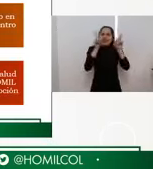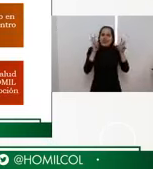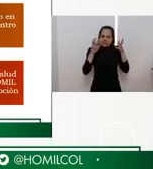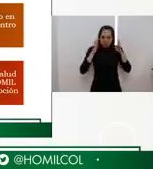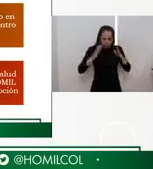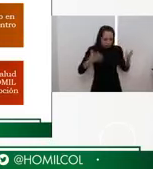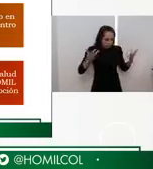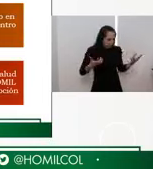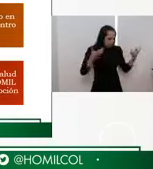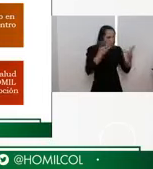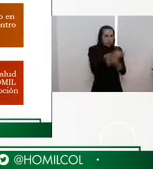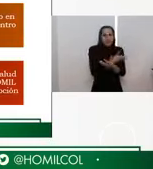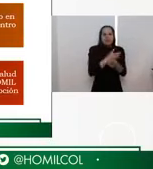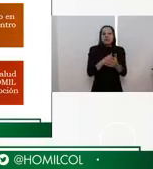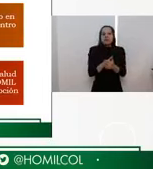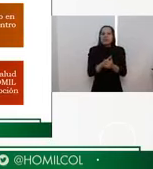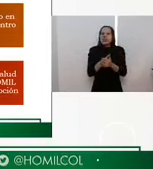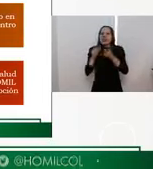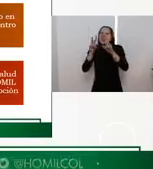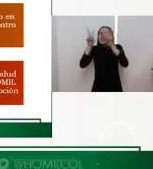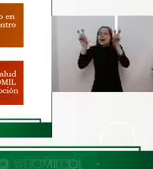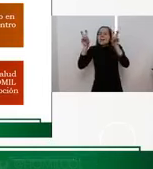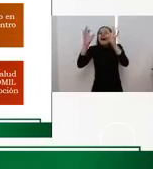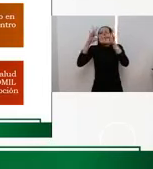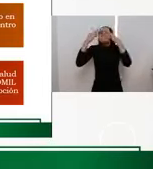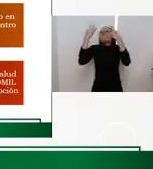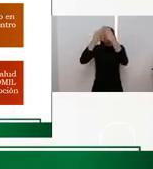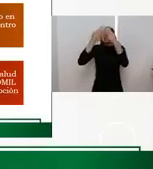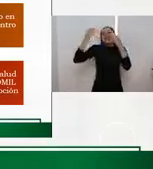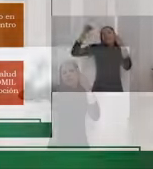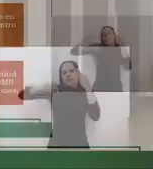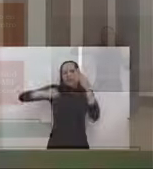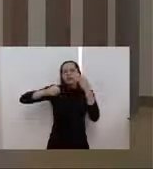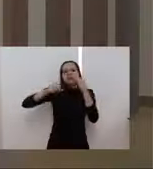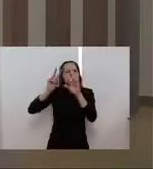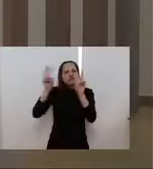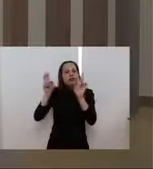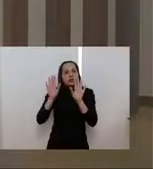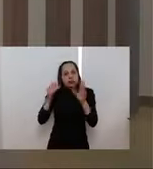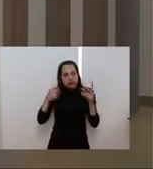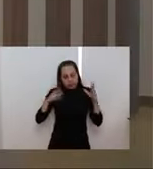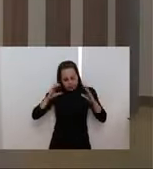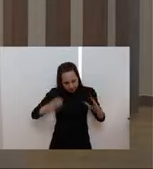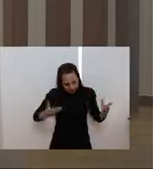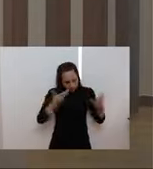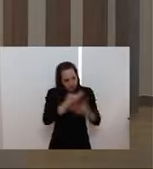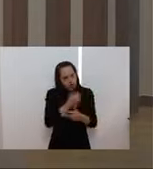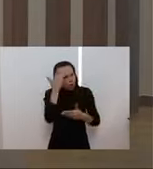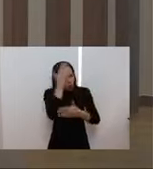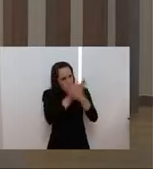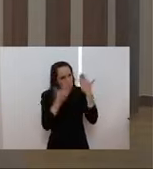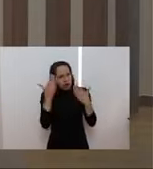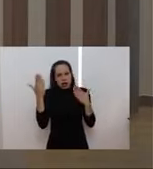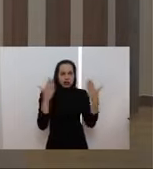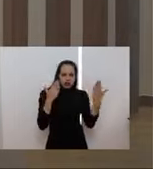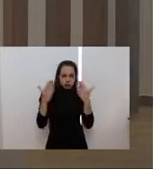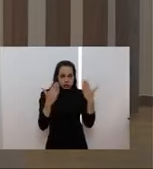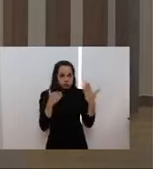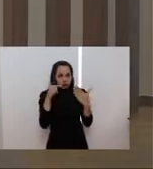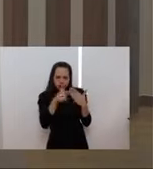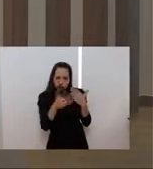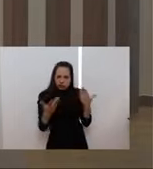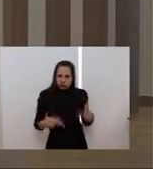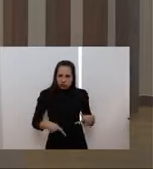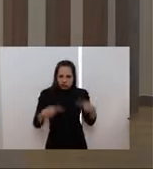y era mi familia dice si cuando ustedes viven estas cifras y comparamos la calidad de vida de los pacientes que acceden al